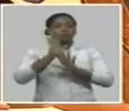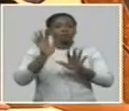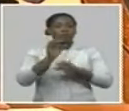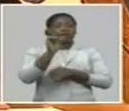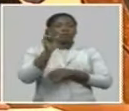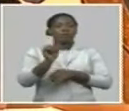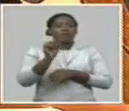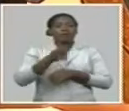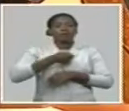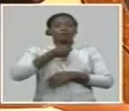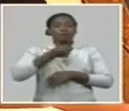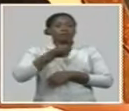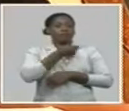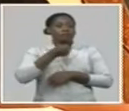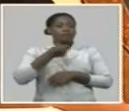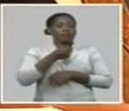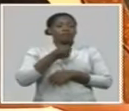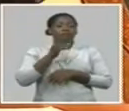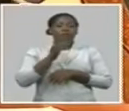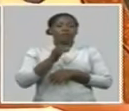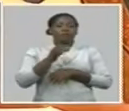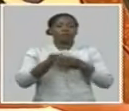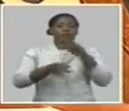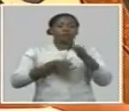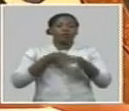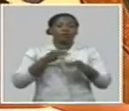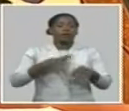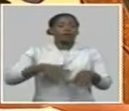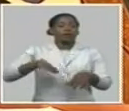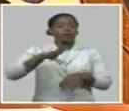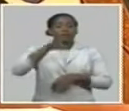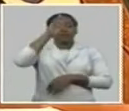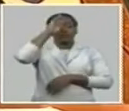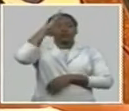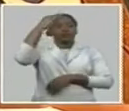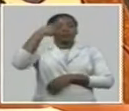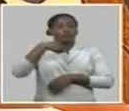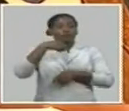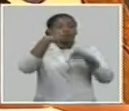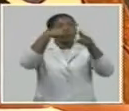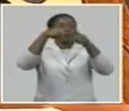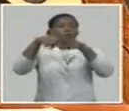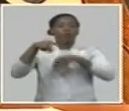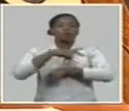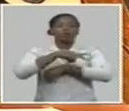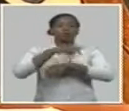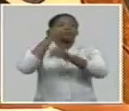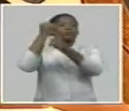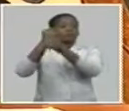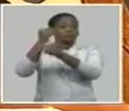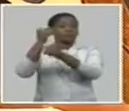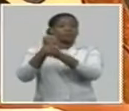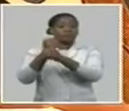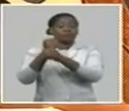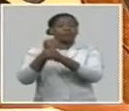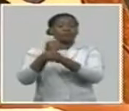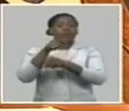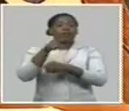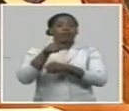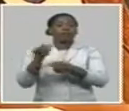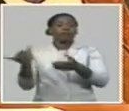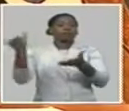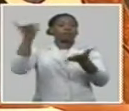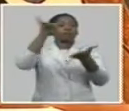valiente dedicado a los médicos internacionalistas cubanos a esos que están en todas partes con imágenes de los que han partido desde aquí hasta italia